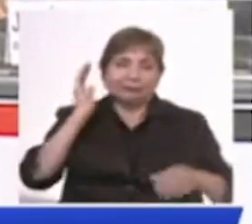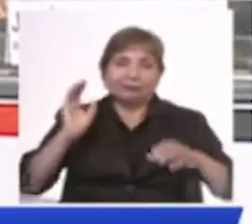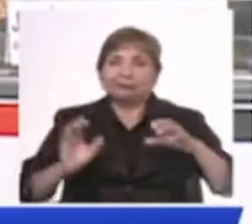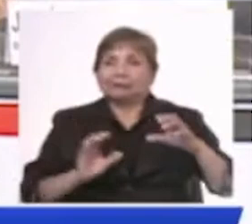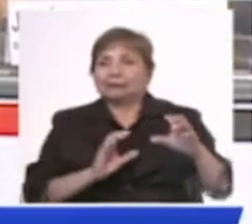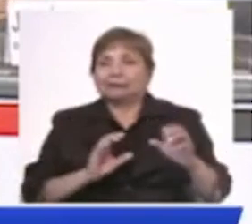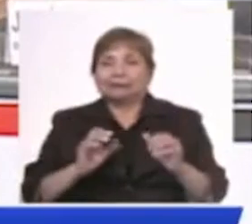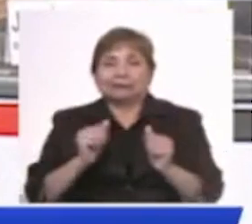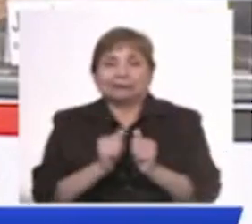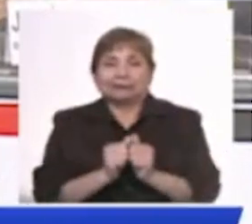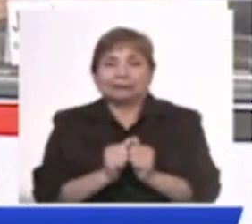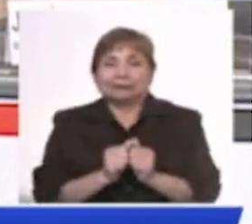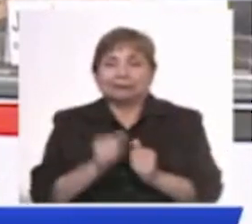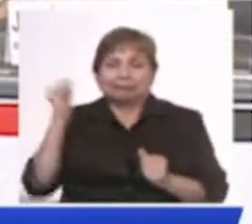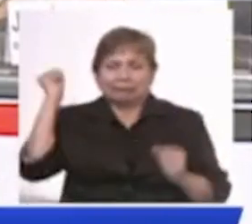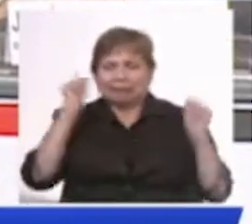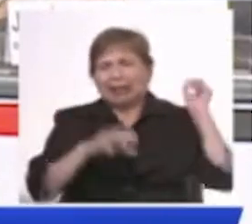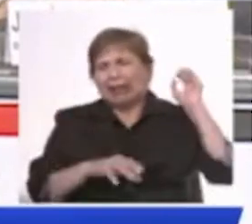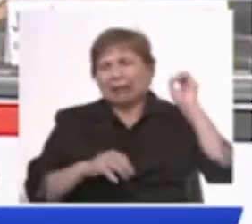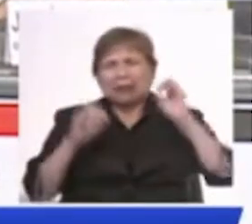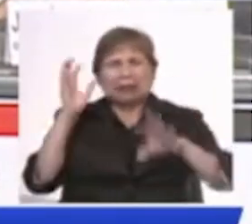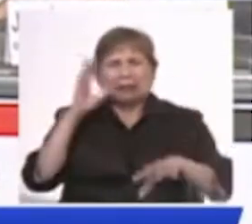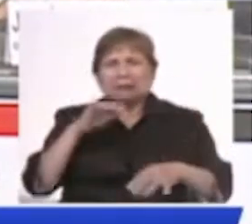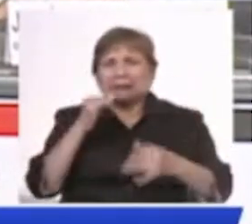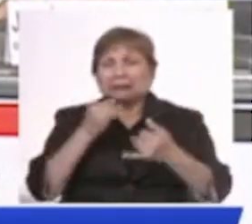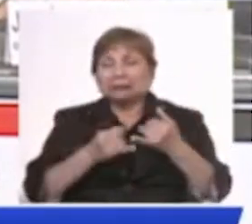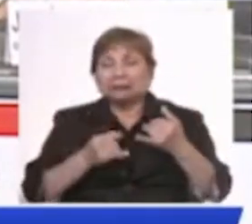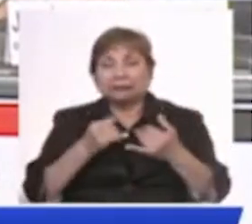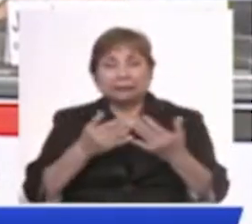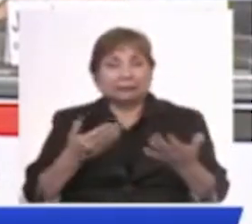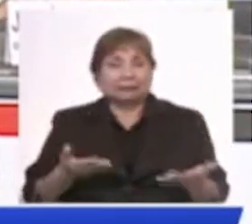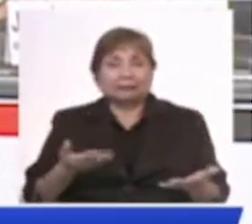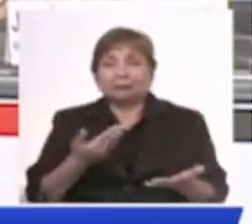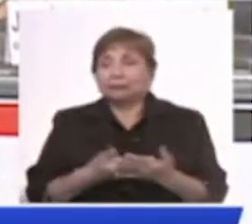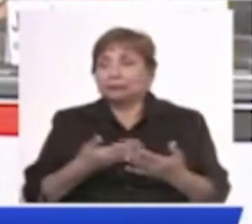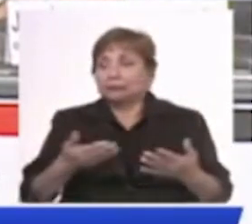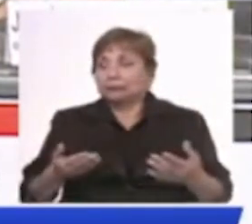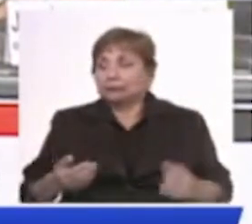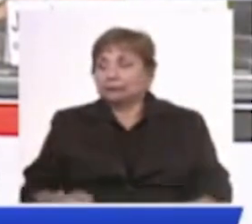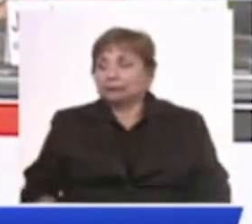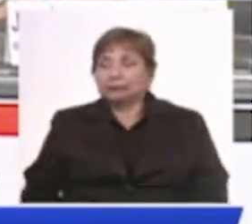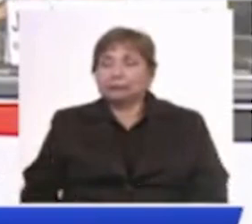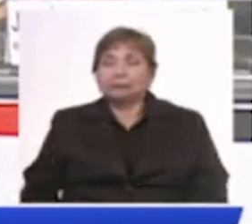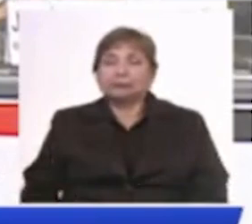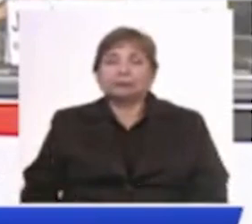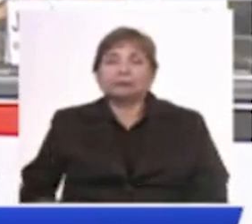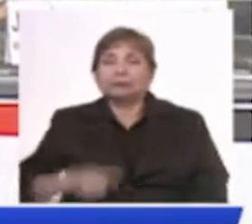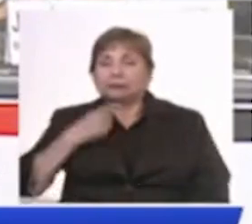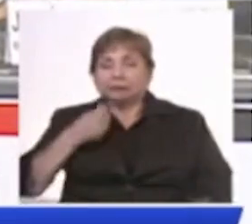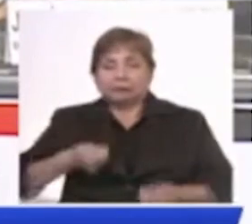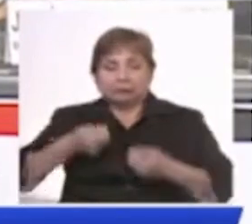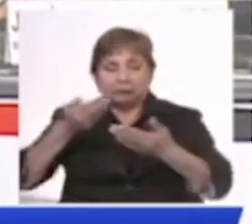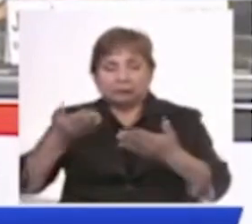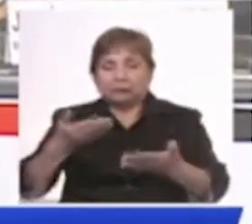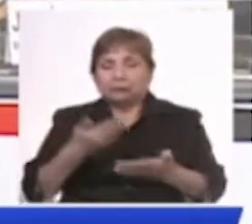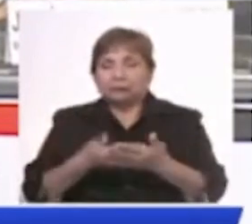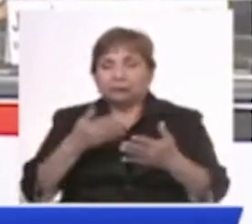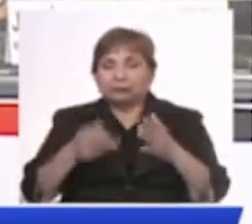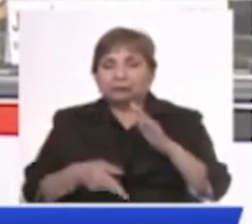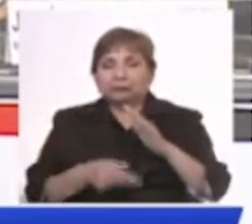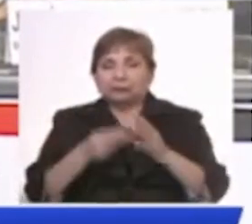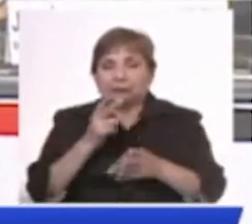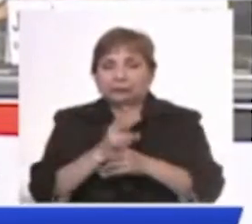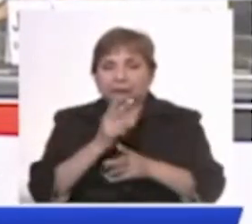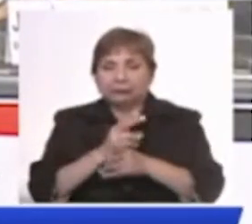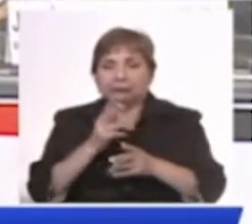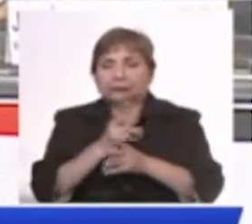actos de violentistas que estamos viviendo últimamente. Por lo tanto, ahí se le está brindando también cierta seguridad